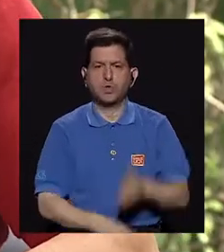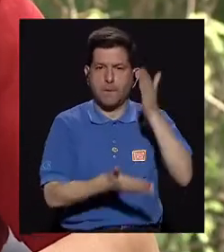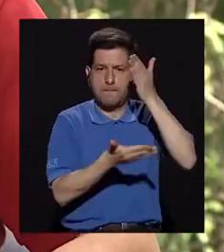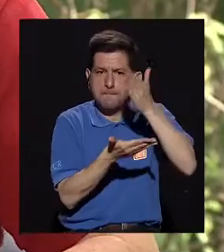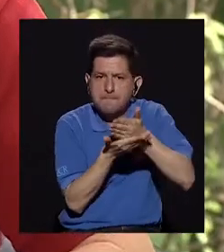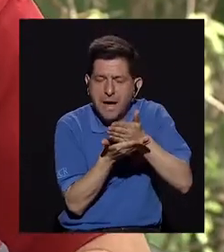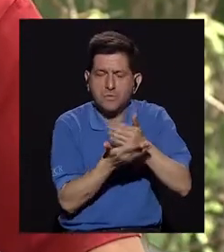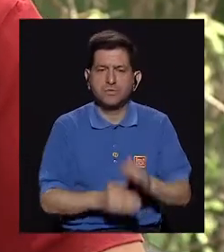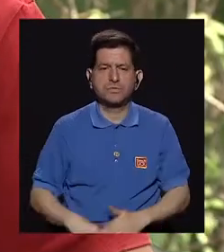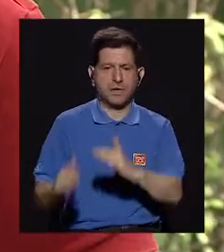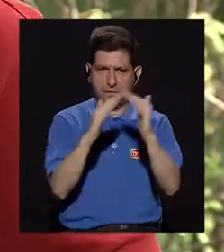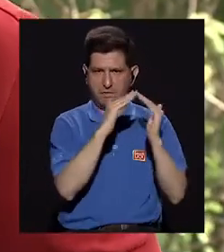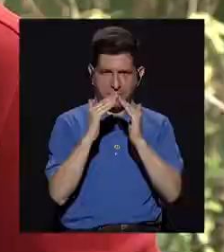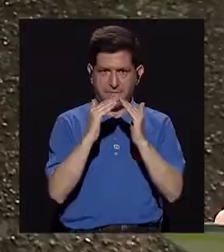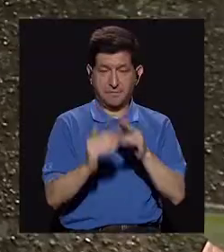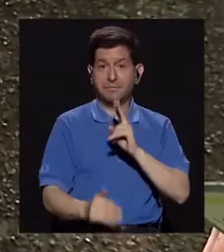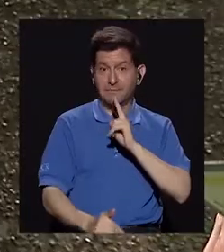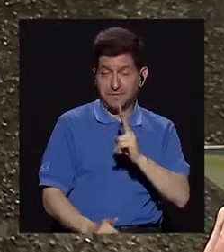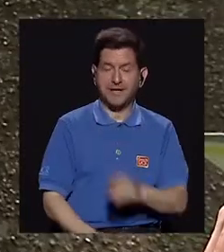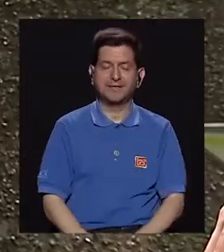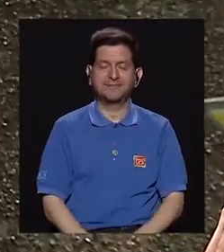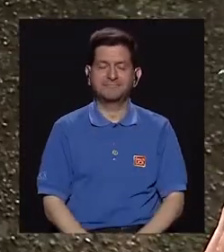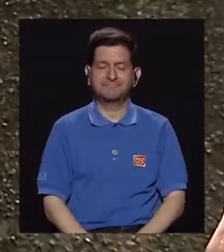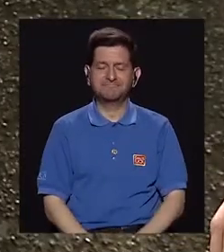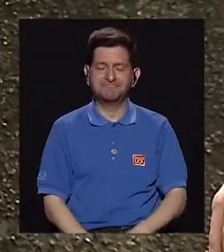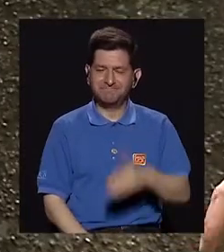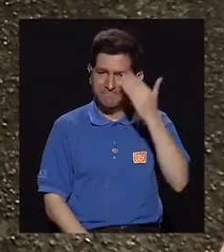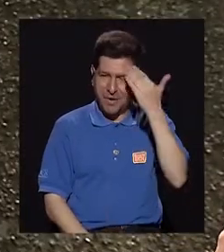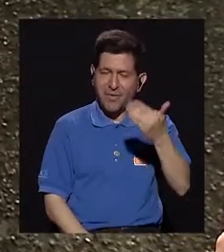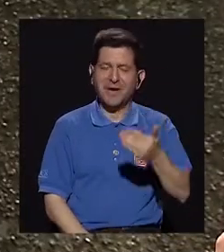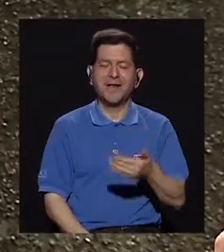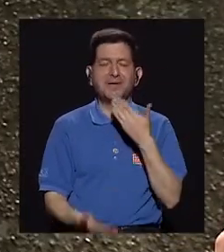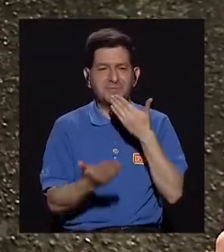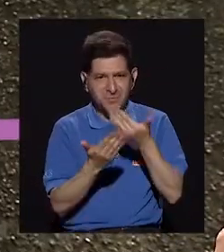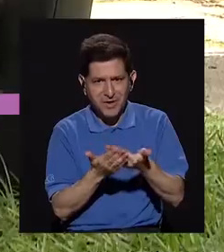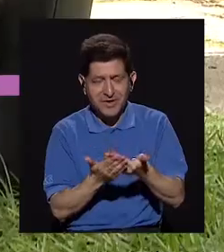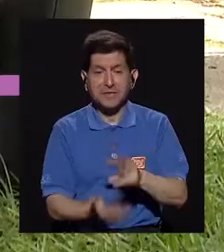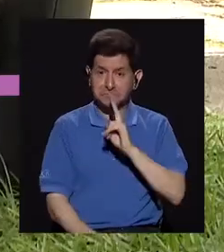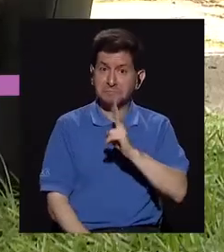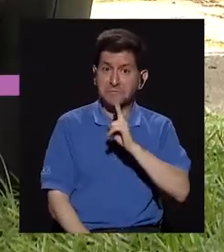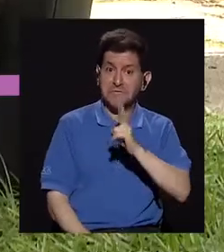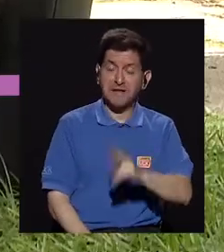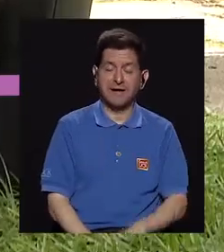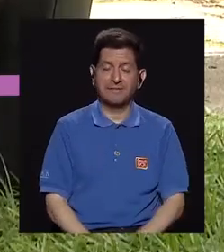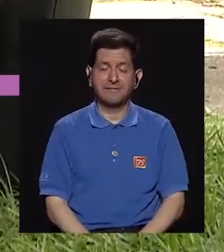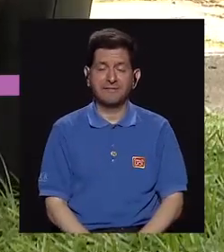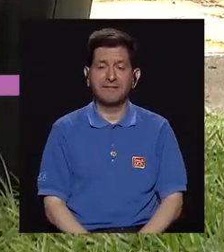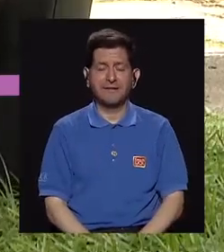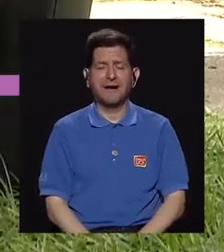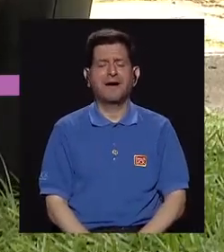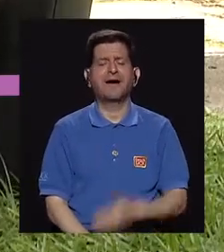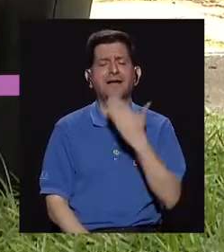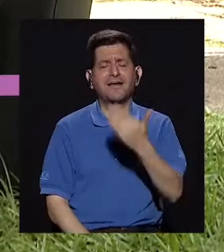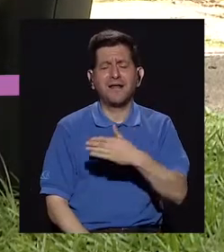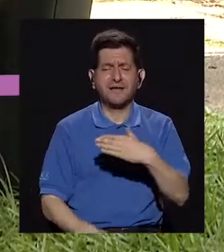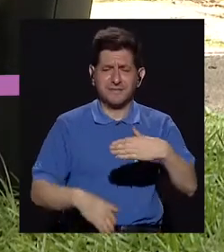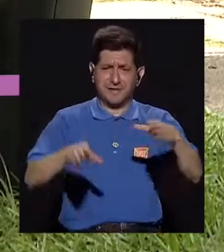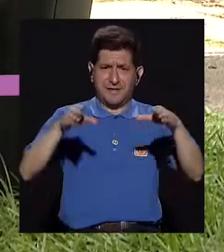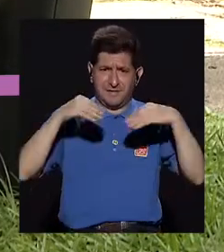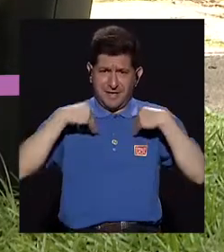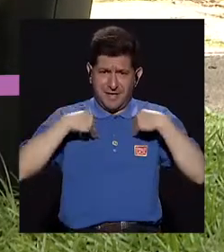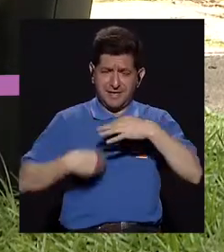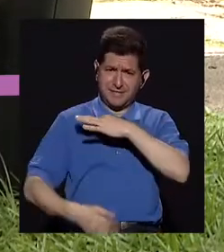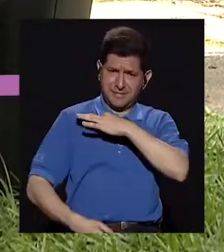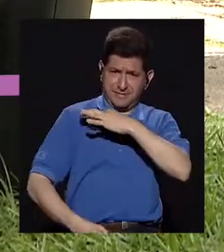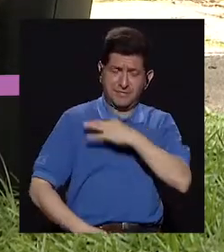Pausa Urbana. ¿Cierto, Mario? ¿Qué tal? Buenas. Sí, cierto. Muchísimas gracias por aceptar la invitación. Claro, con mucho gusto. Mario, y es que